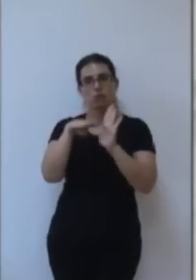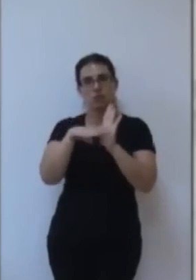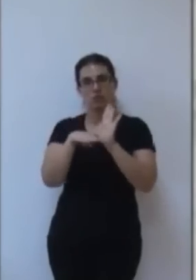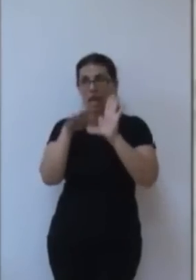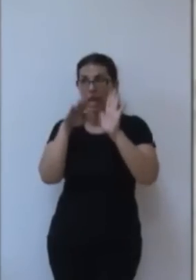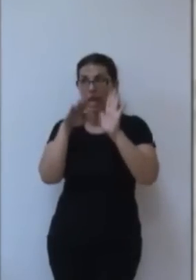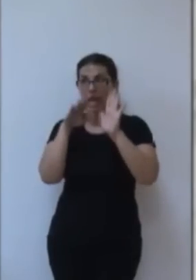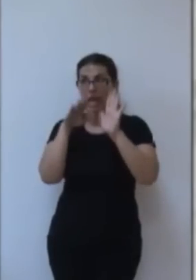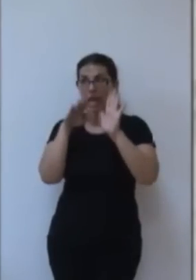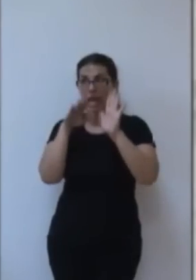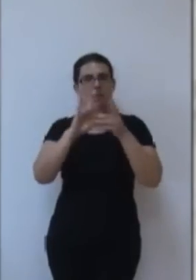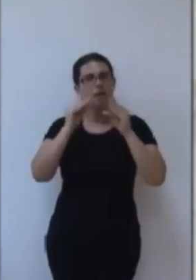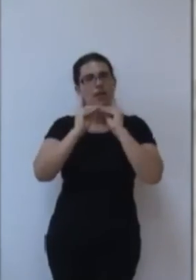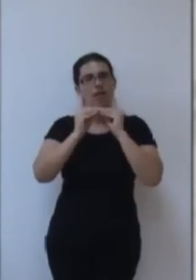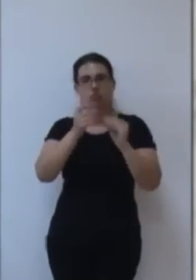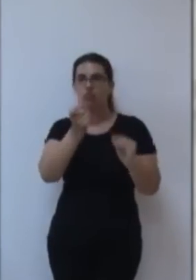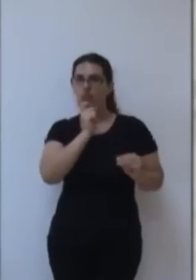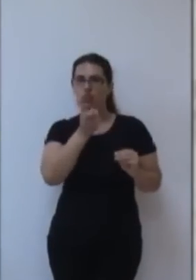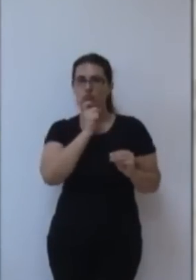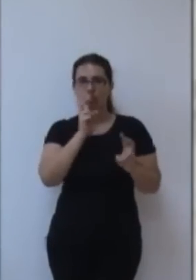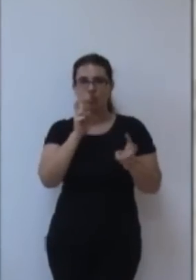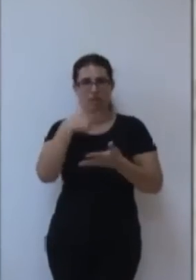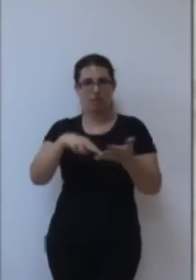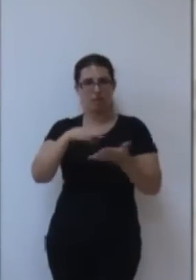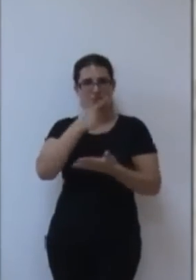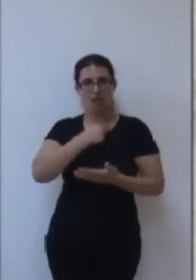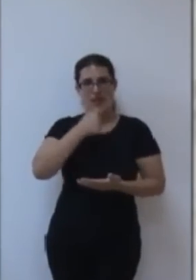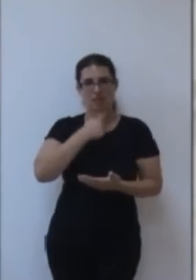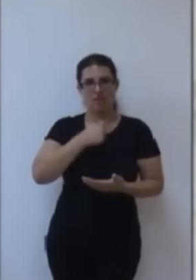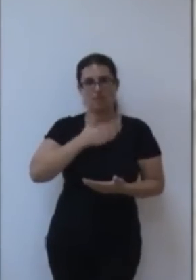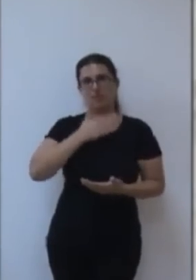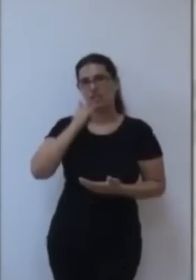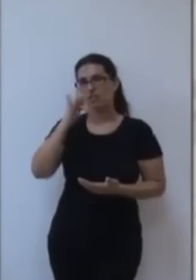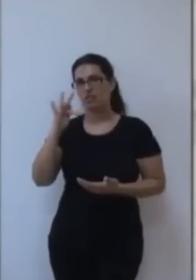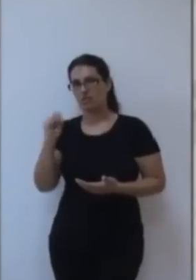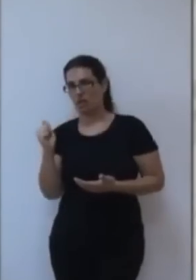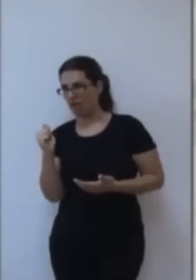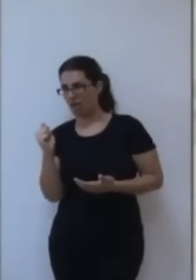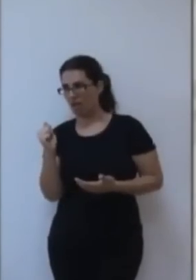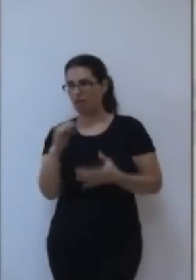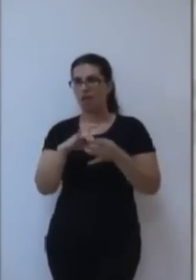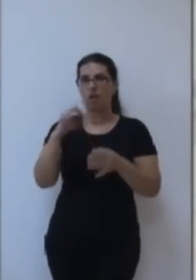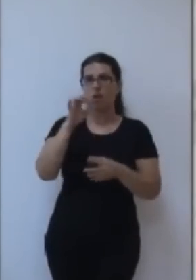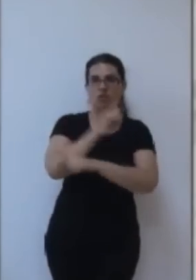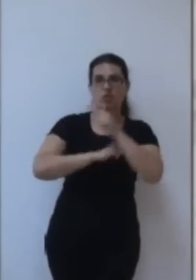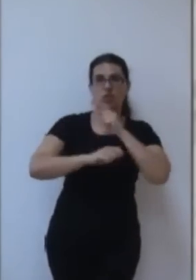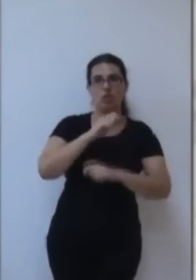hay ahora sobre elaboración de textos en fácil lectura, tanto las de la IFLA como las de la Asociación